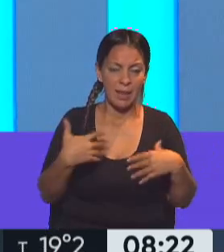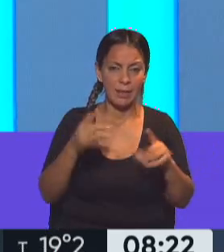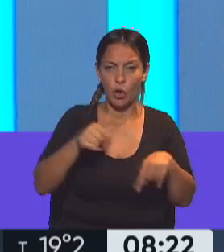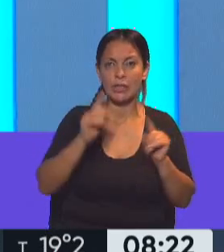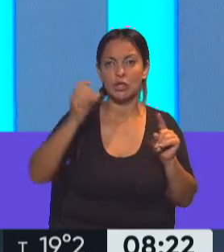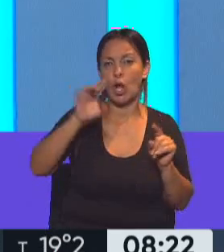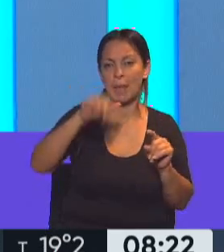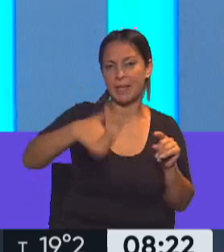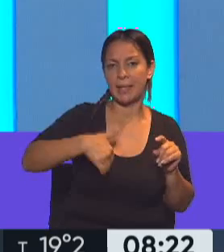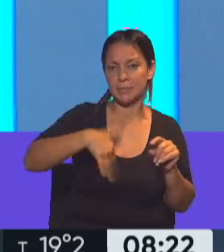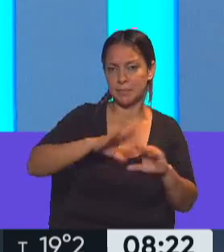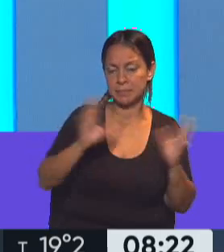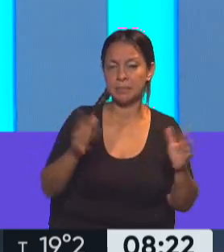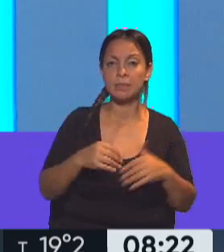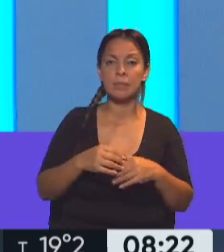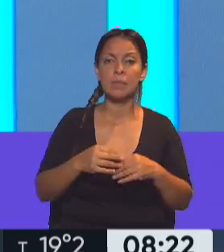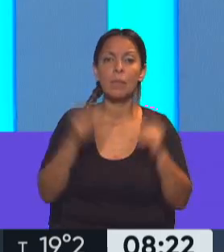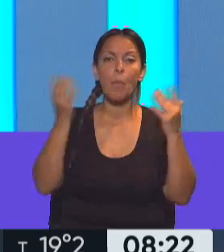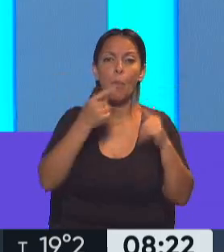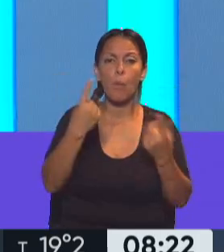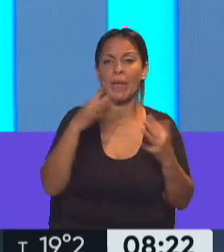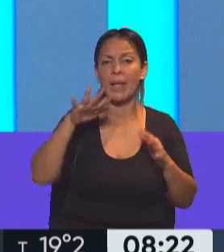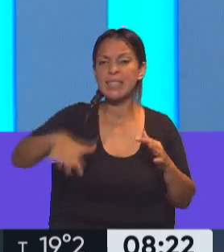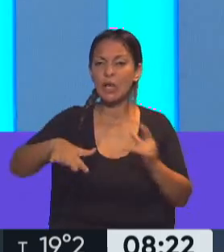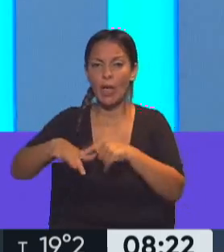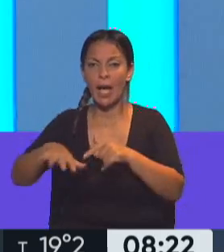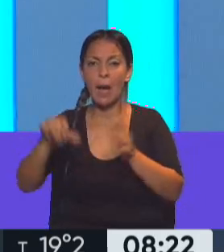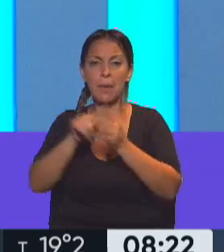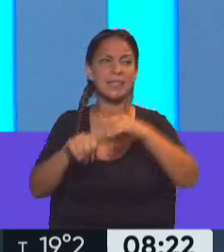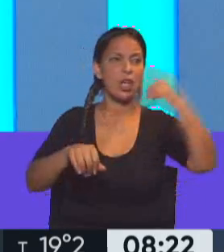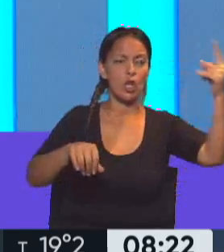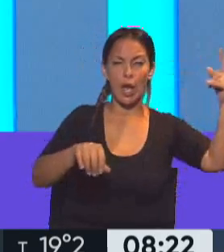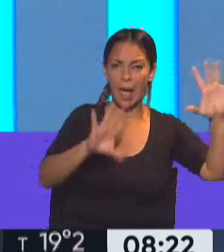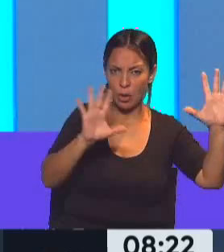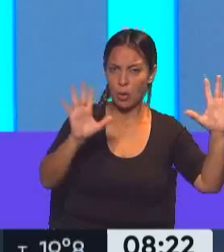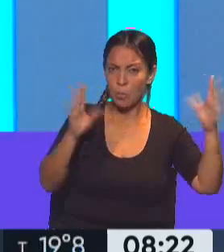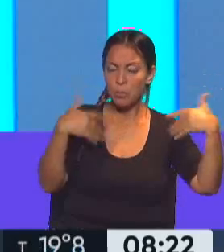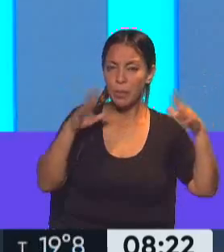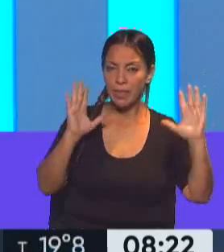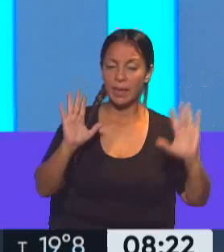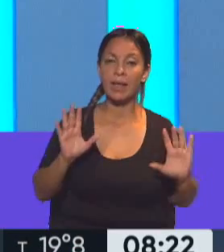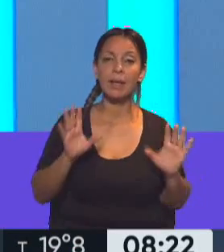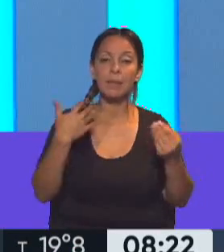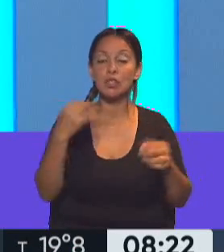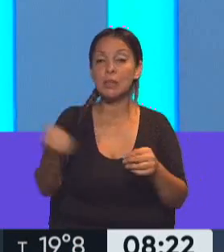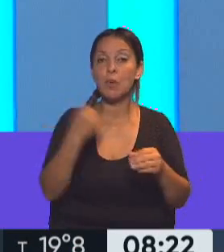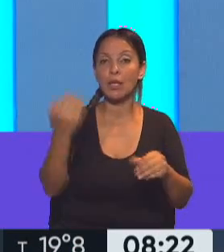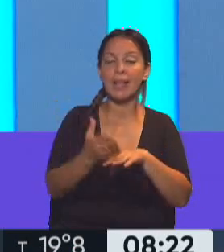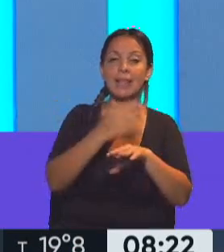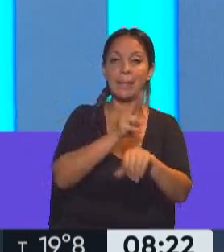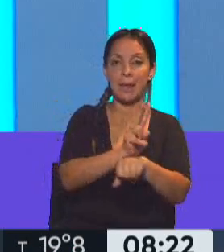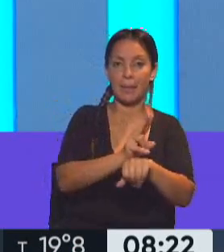victimario en Uruguay, en Chile. Entonces me parece, por eso planteaba el delito complejo, la necesidad de trabajar en la prevención